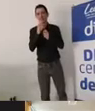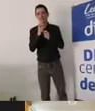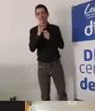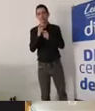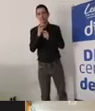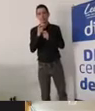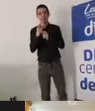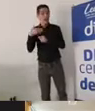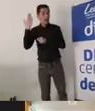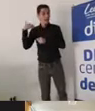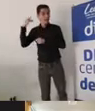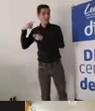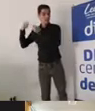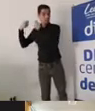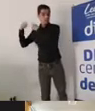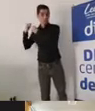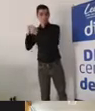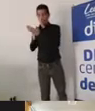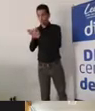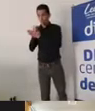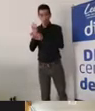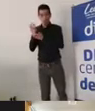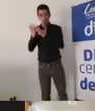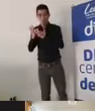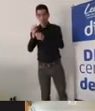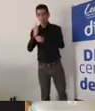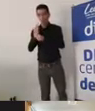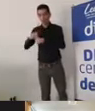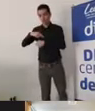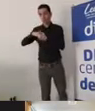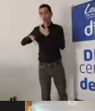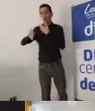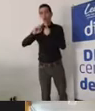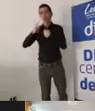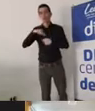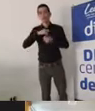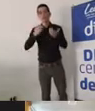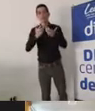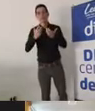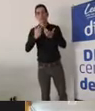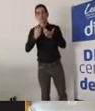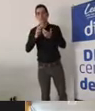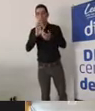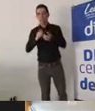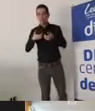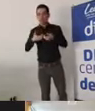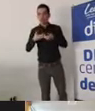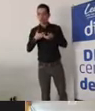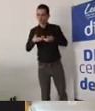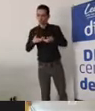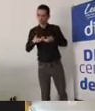decisiones, tenemos que enmendar el camino y ser parte de la decisión para corregir a tiempo. y sobre todo garantizar que los que vienen